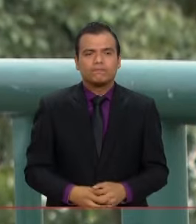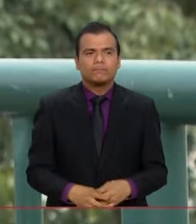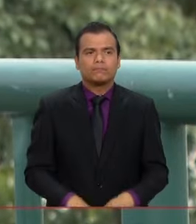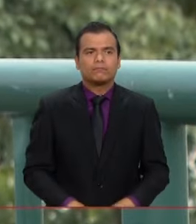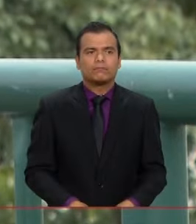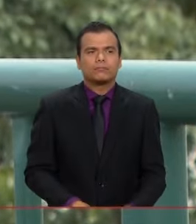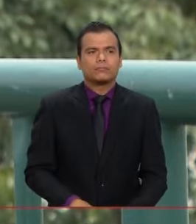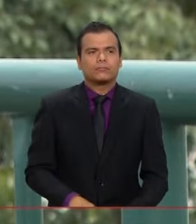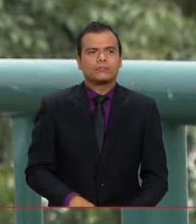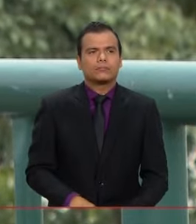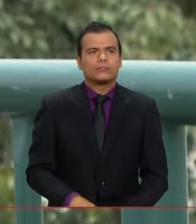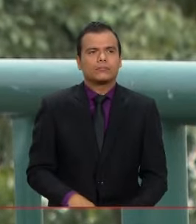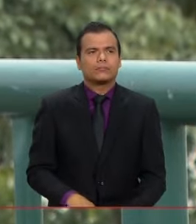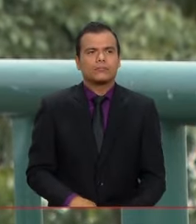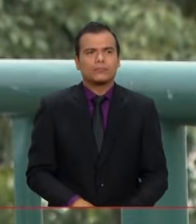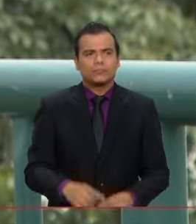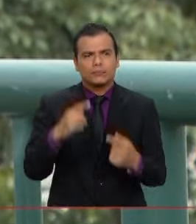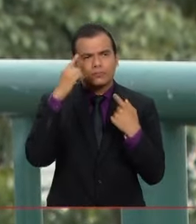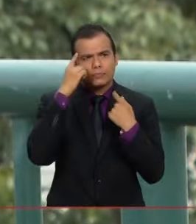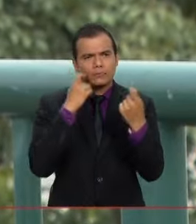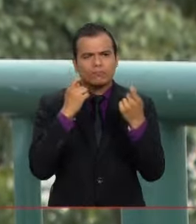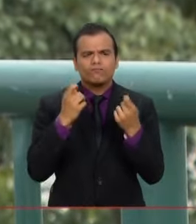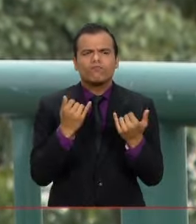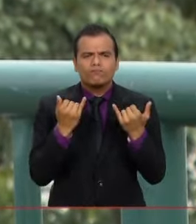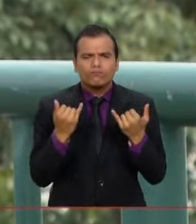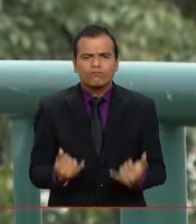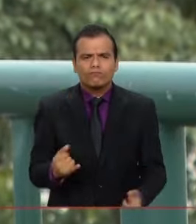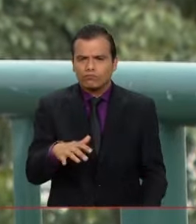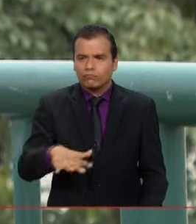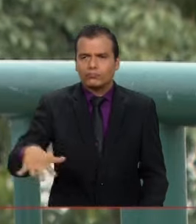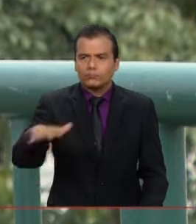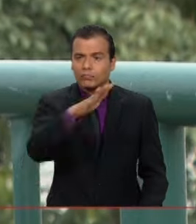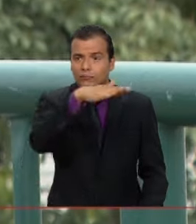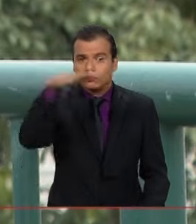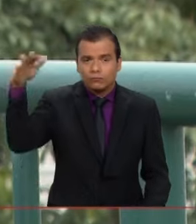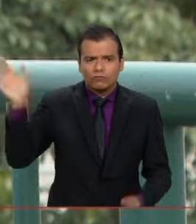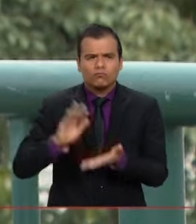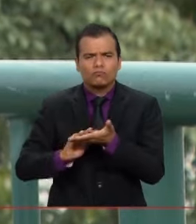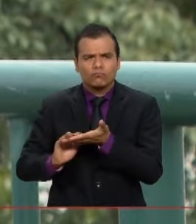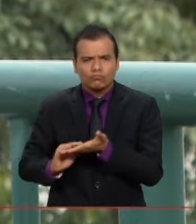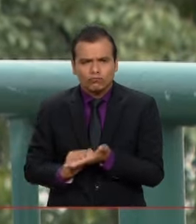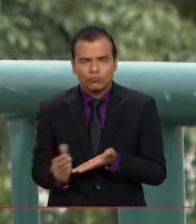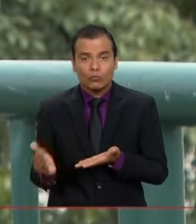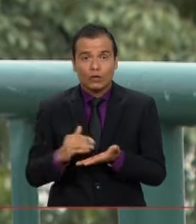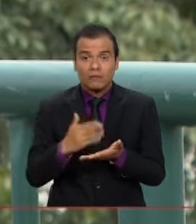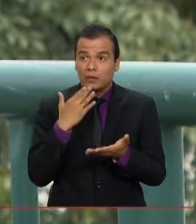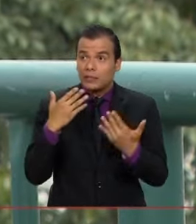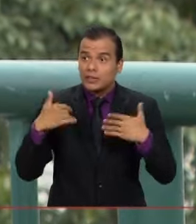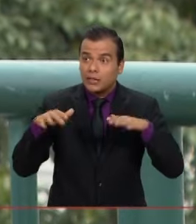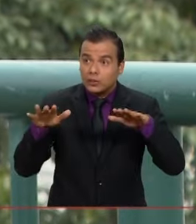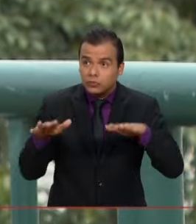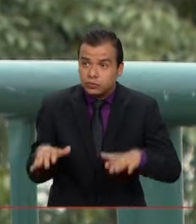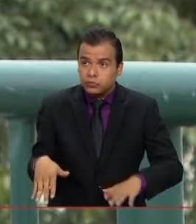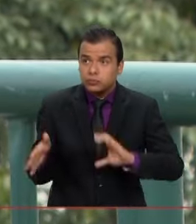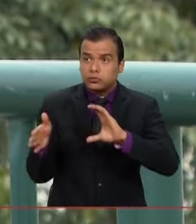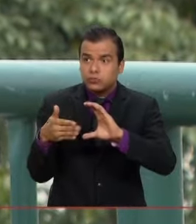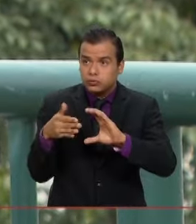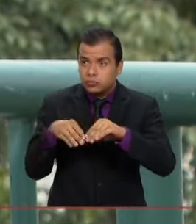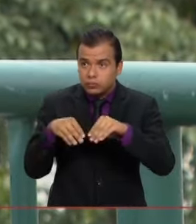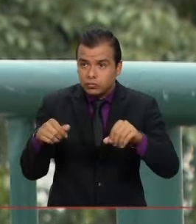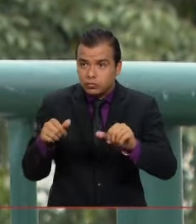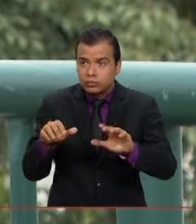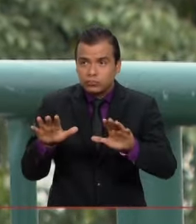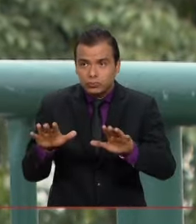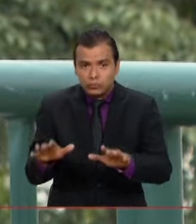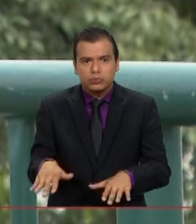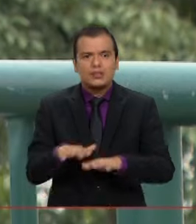Ahora la estrategia está centrada en la recuperación de estos cerros, por eso una vez se tengan las condiciones aptas de clima y suelo en estos sectores,